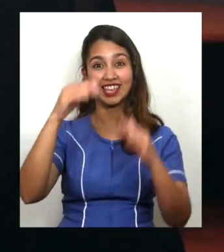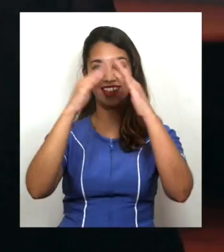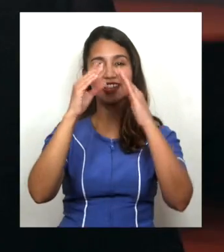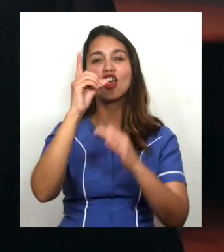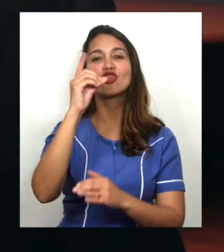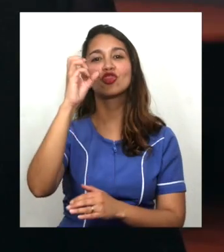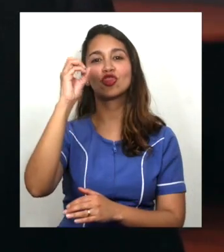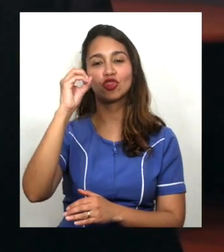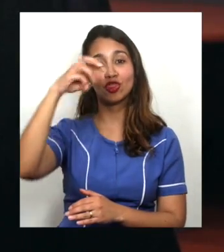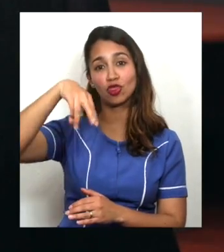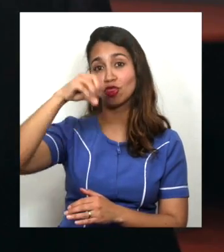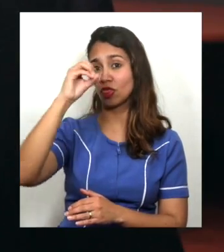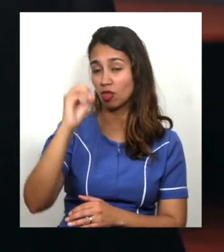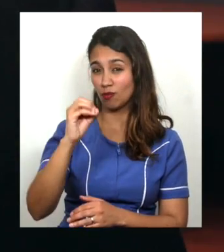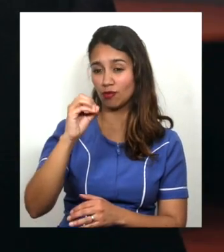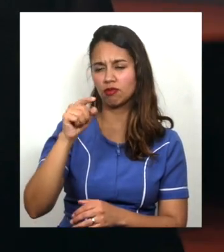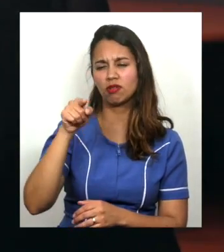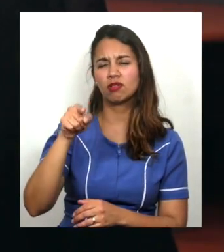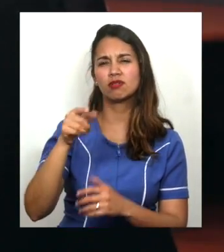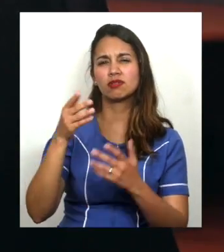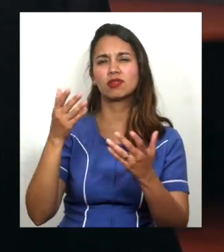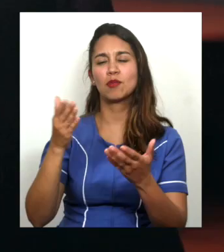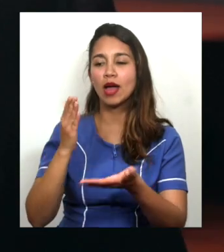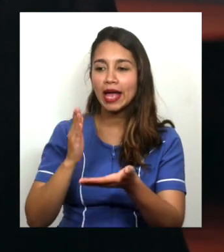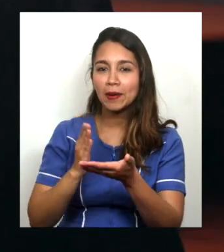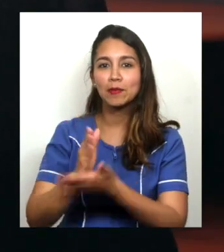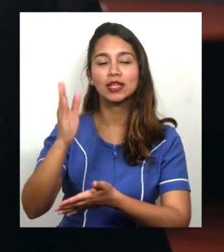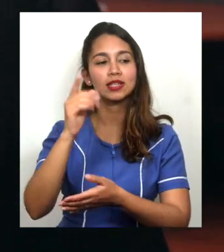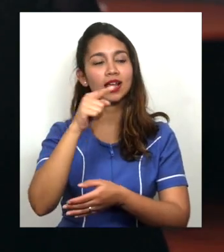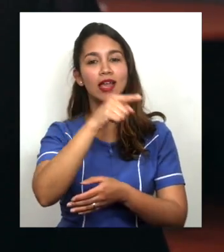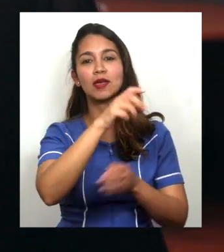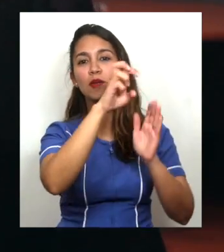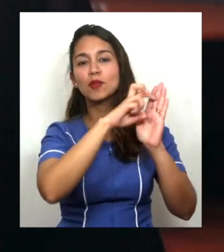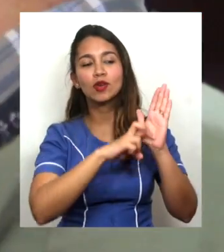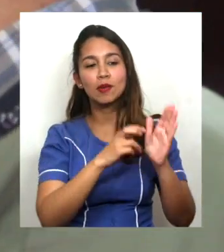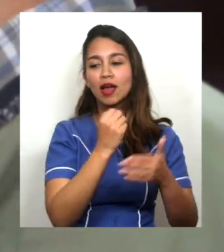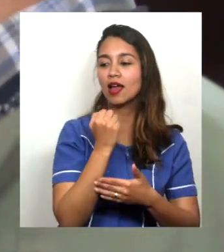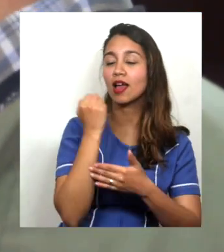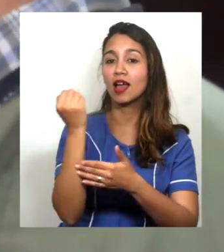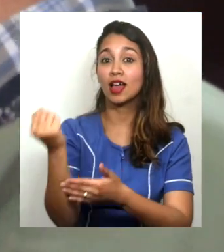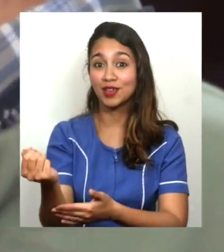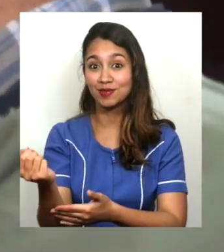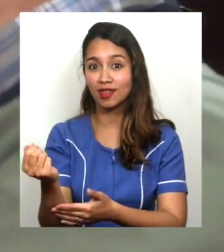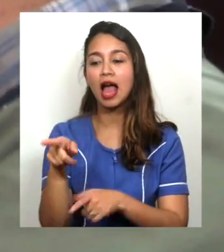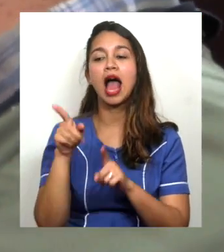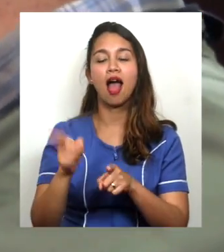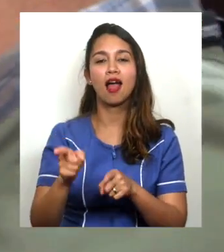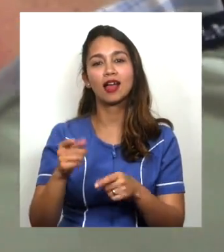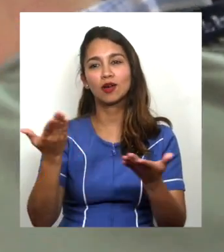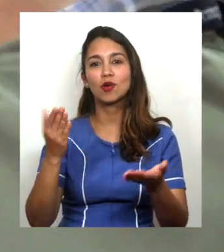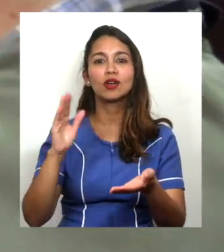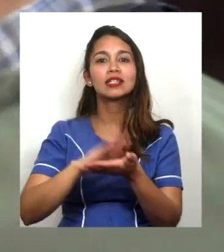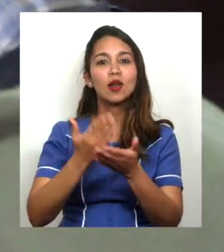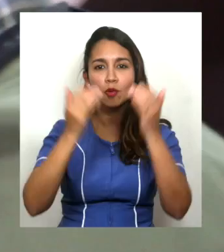Este domo, su gestación empieza con la presentación de una buena práctica en lo que es terapias del